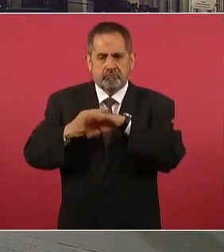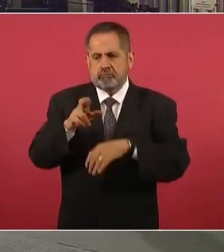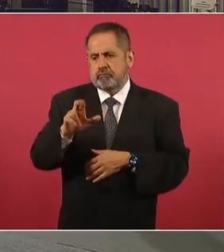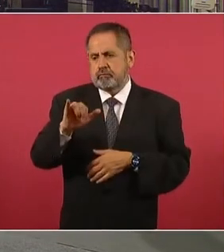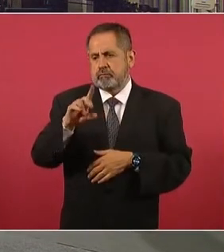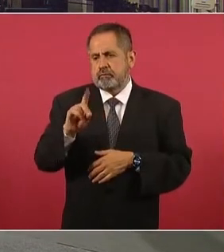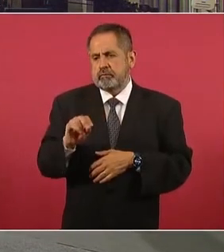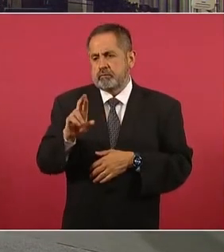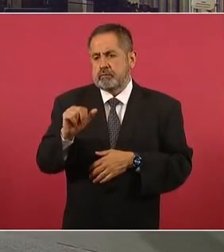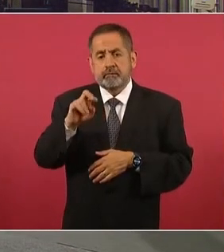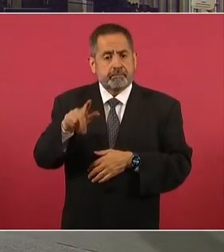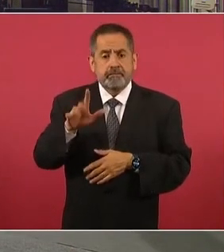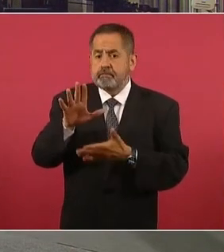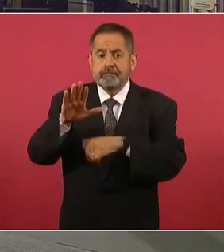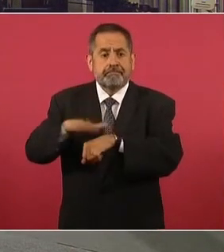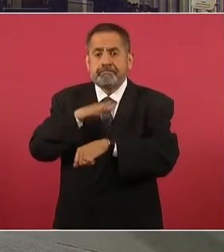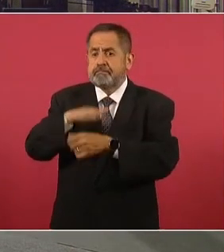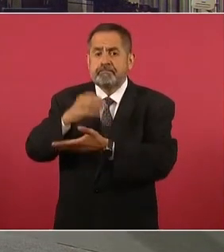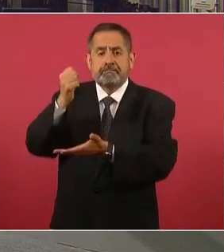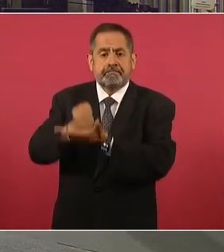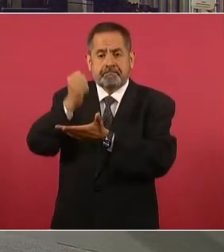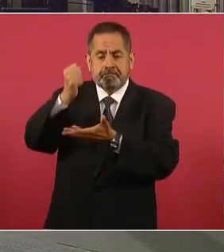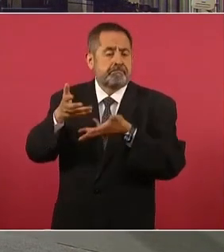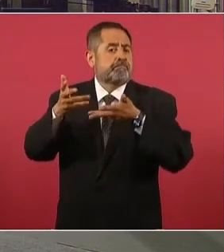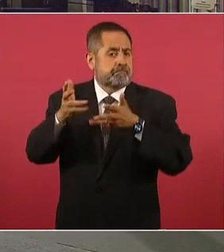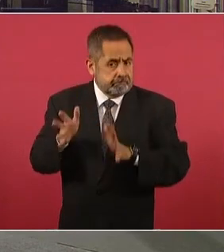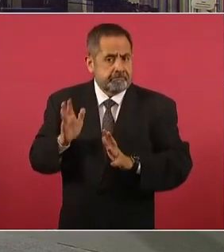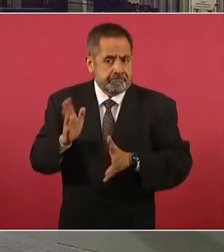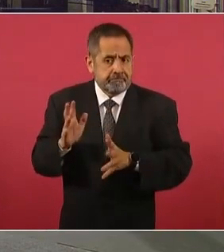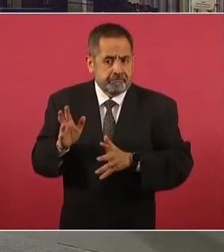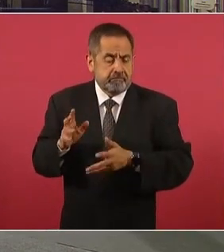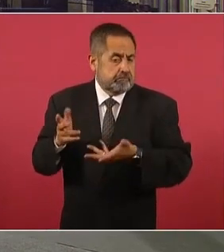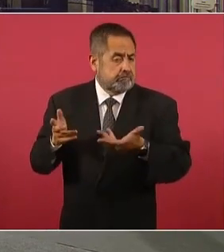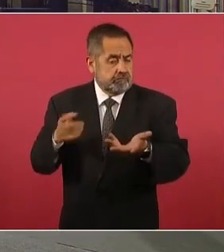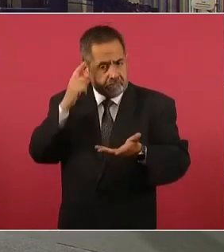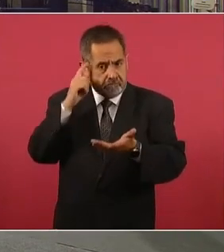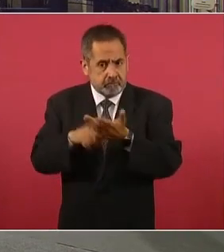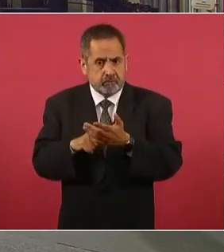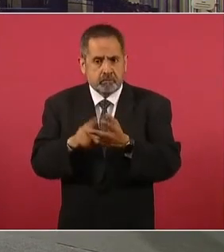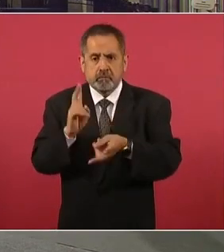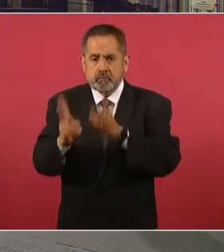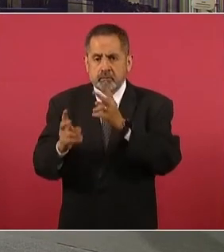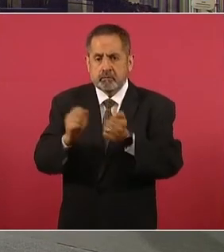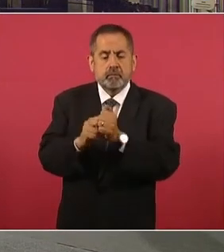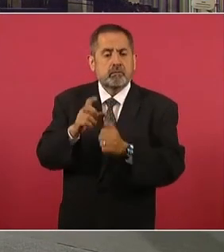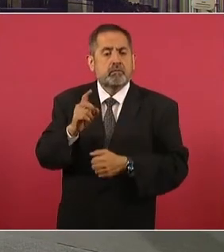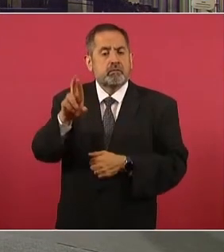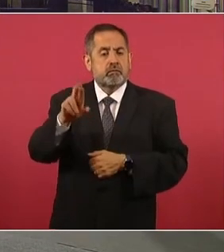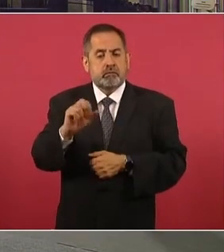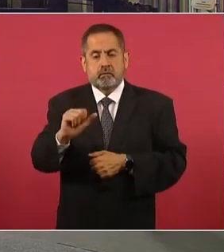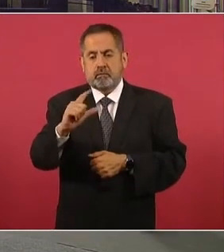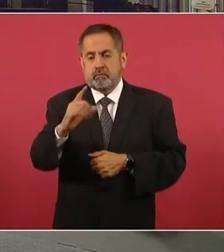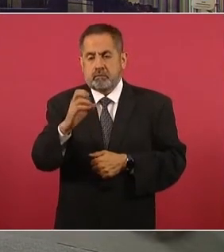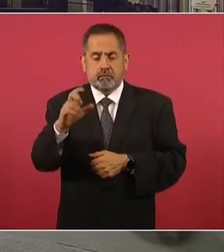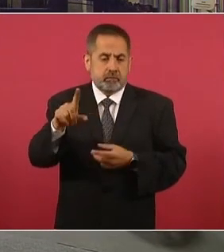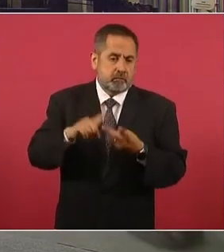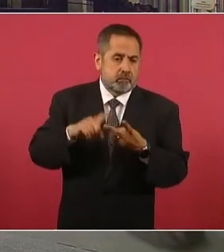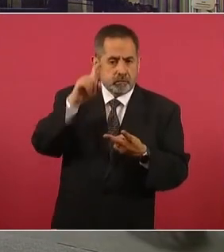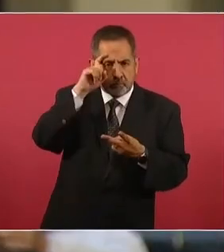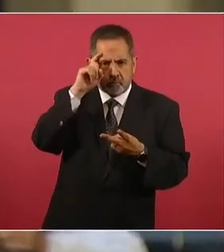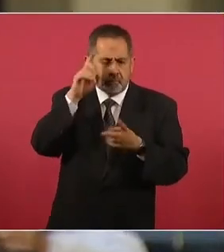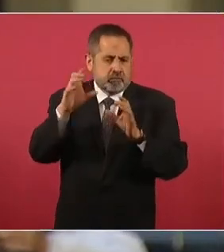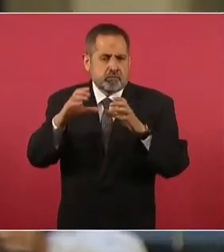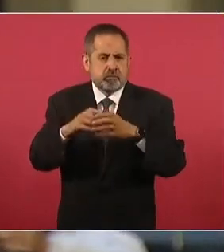Rangel ya está aprobado y seguramente si lo recibe el doctor Alcocer, Hugo López-Gatell y la